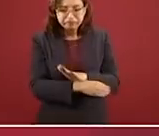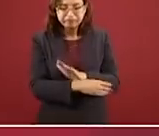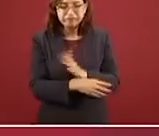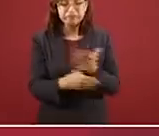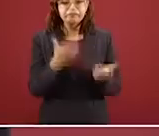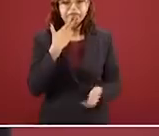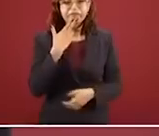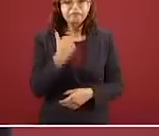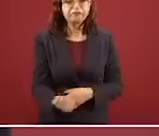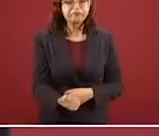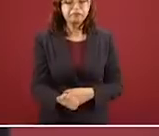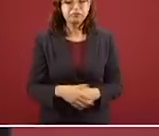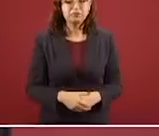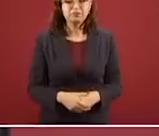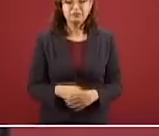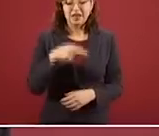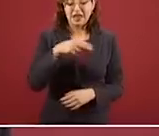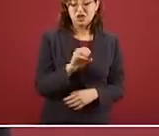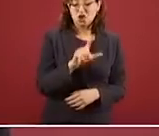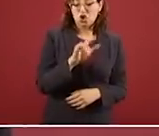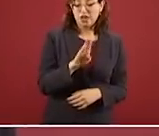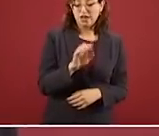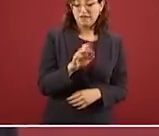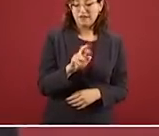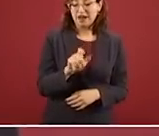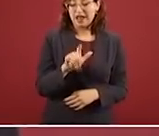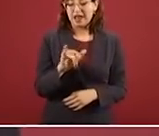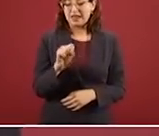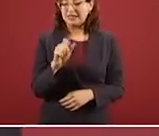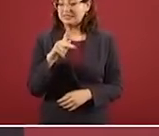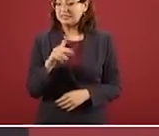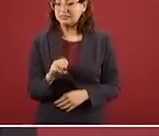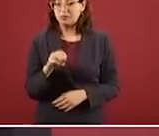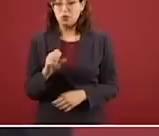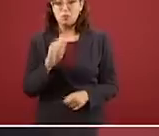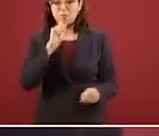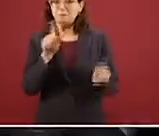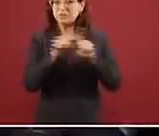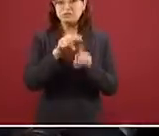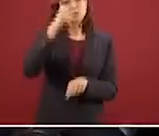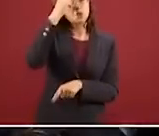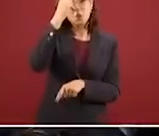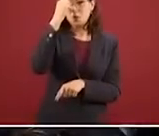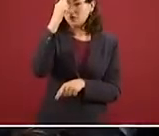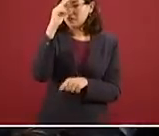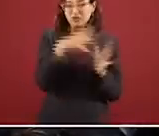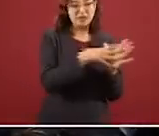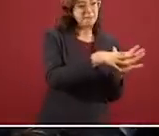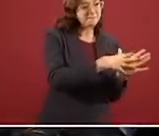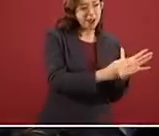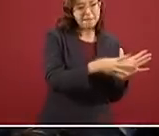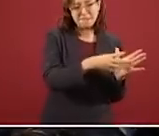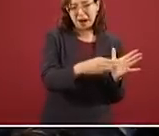Por eso hablamos de que neoliberalismo es neoporfirismo, porque esto ya